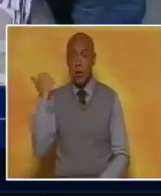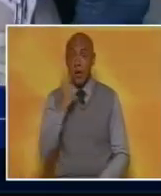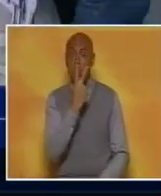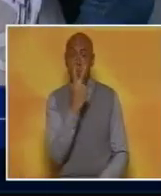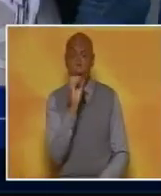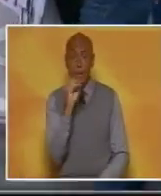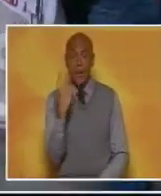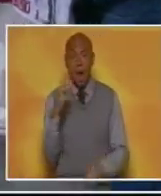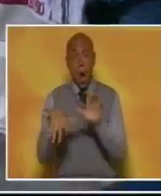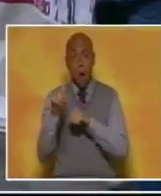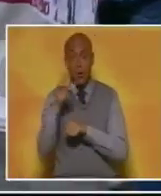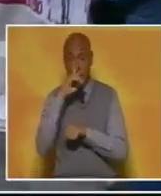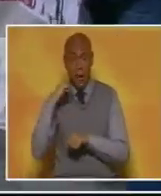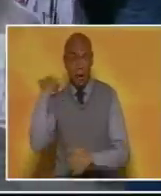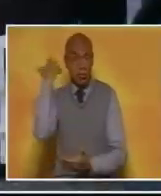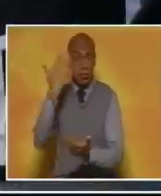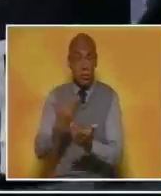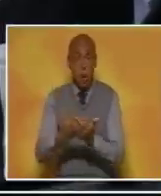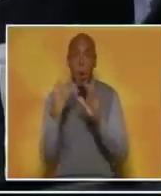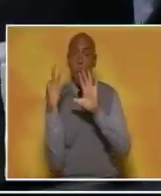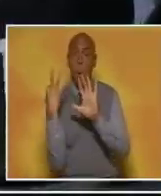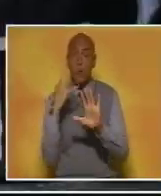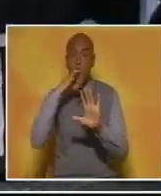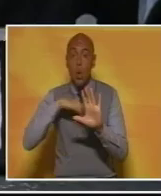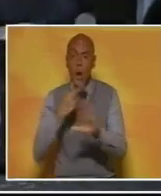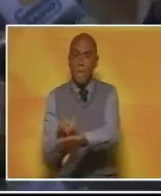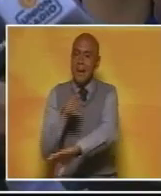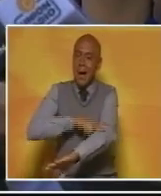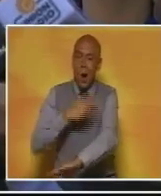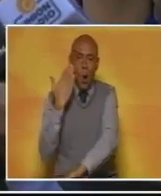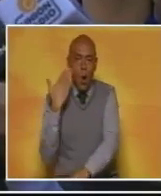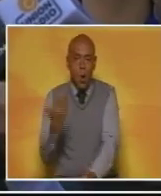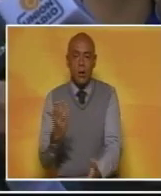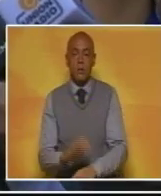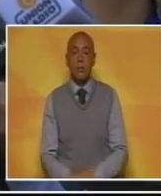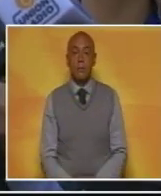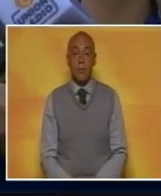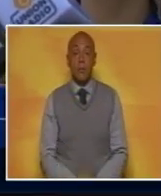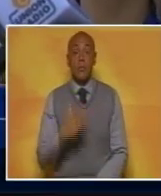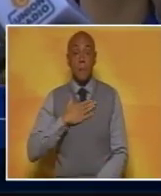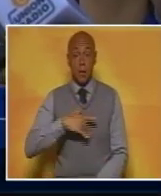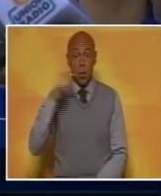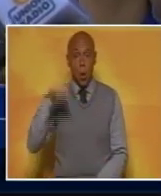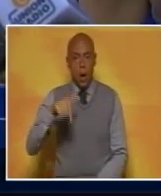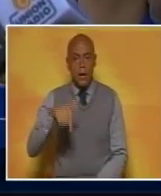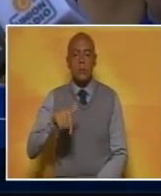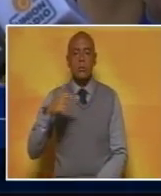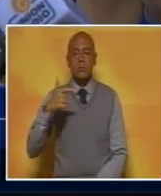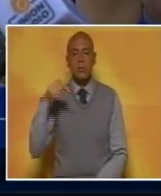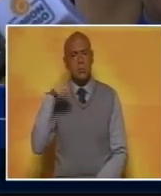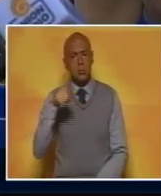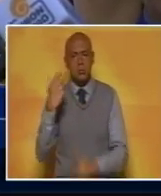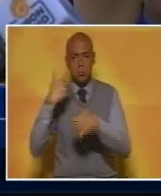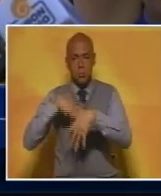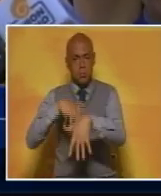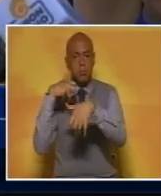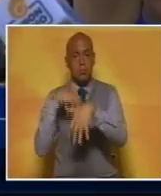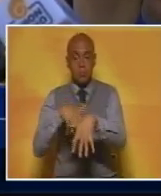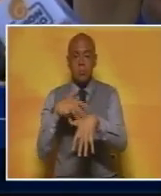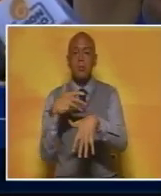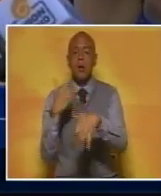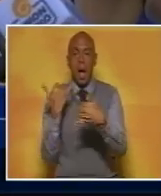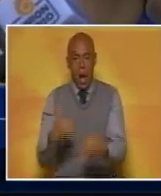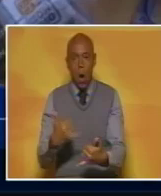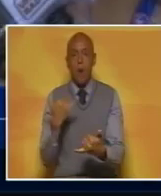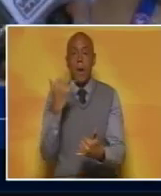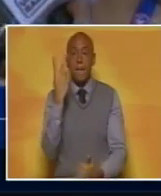son 8 años en los que aseguran la situación se hace más difícil. Esta jornada se está realizando con mucho éxito en 20